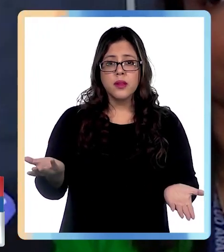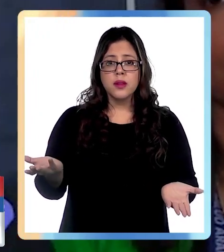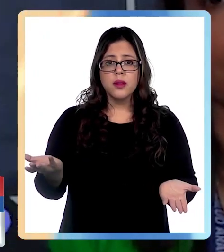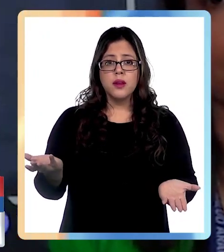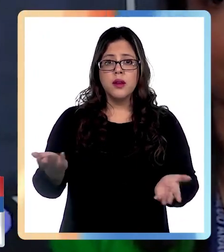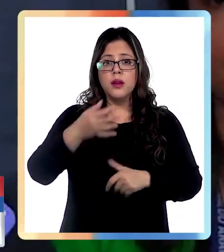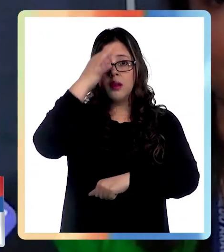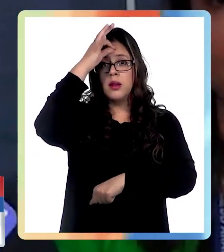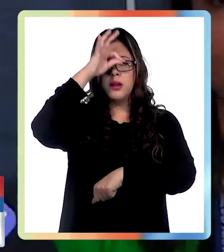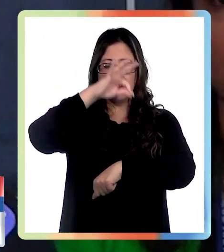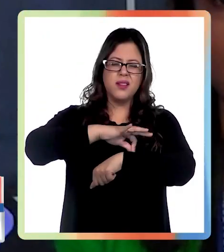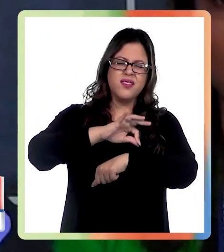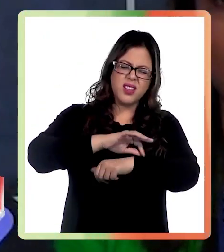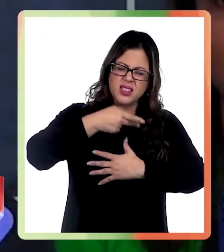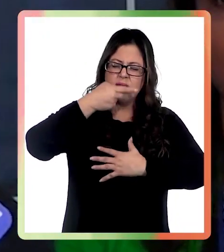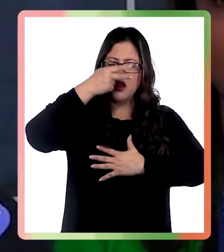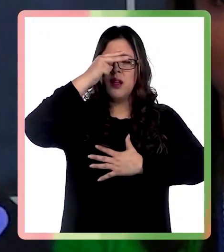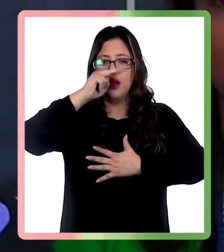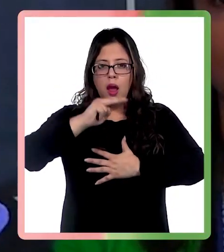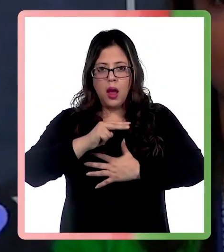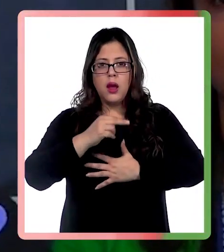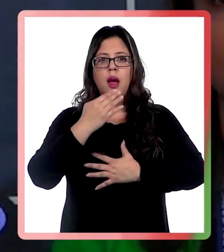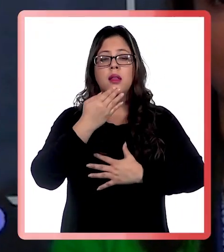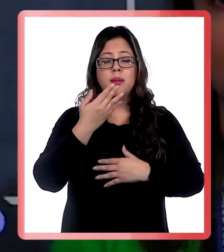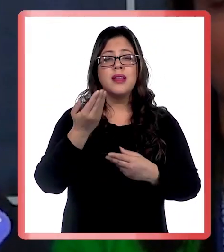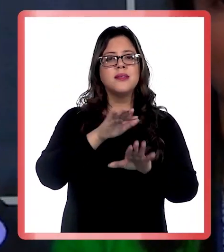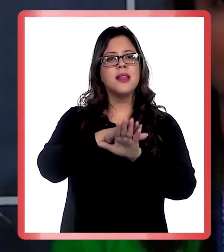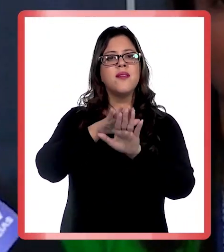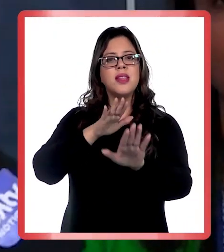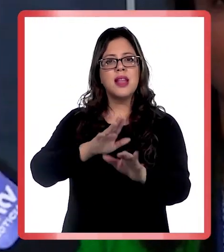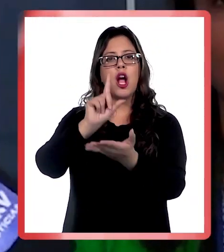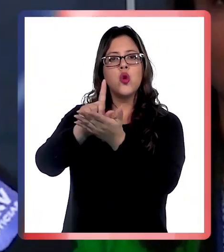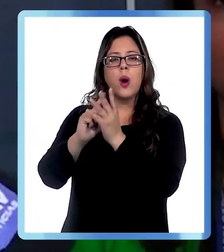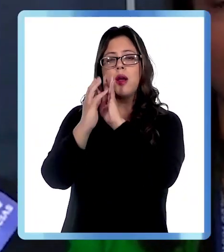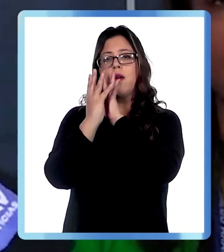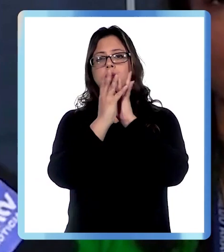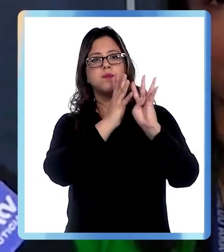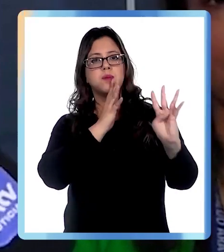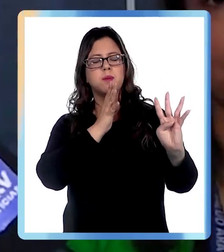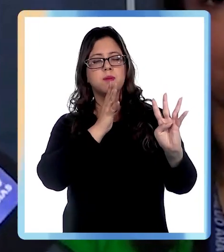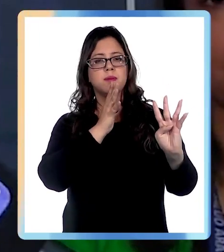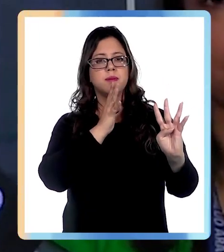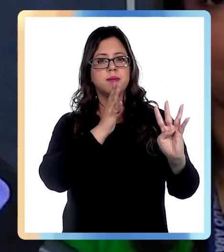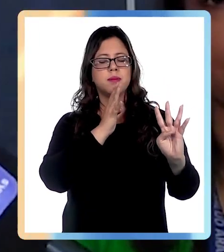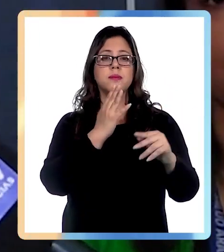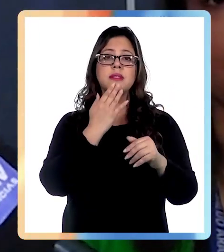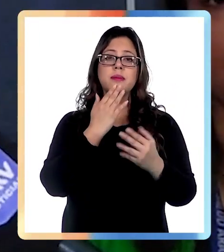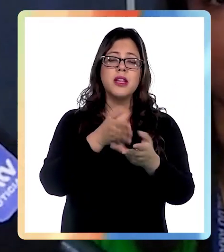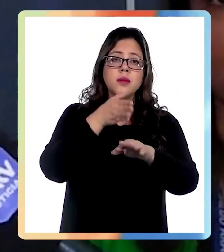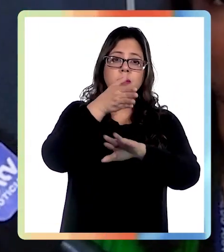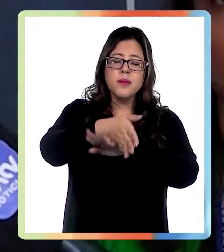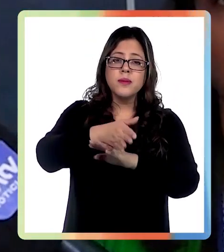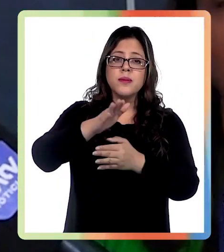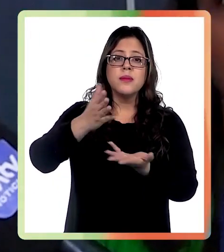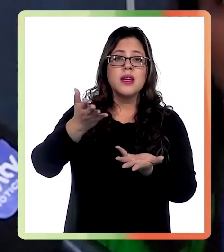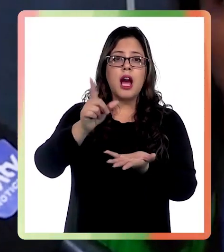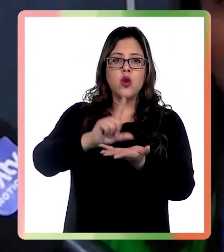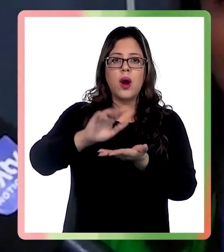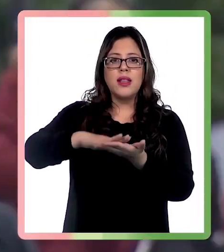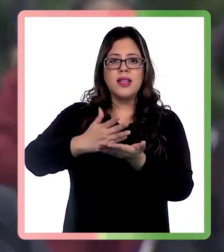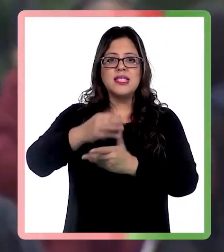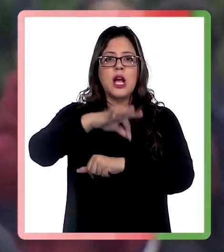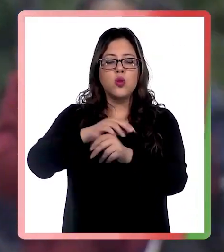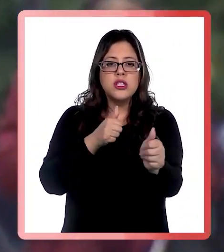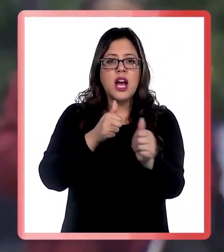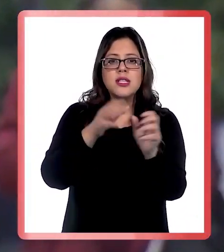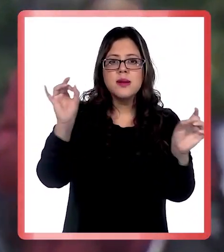eh síntomas respiratorios así como también evitar lugares de con aglomeración y acudir al centro de salud más